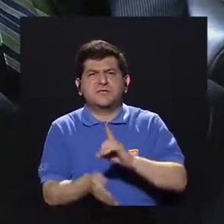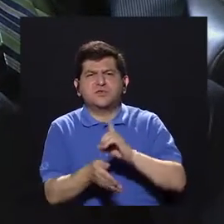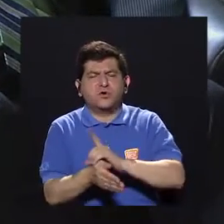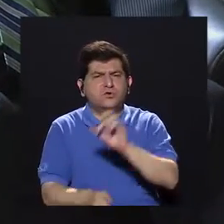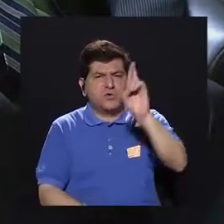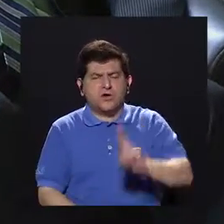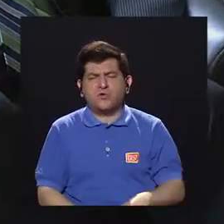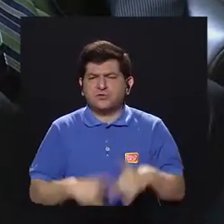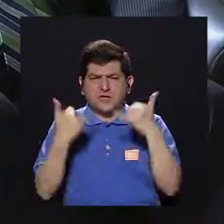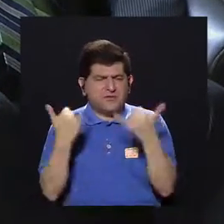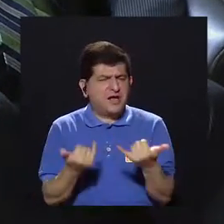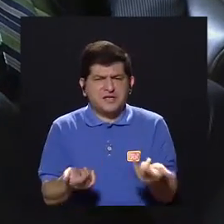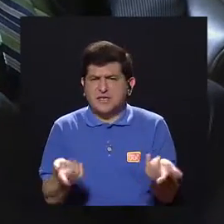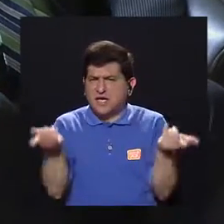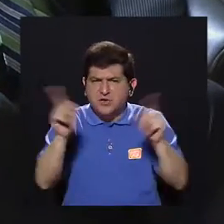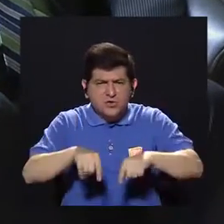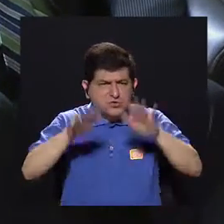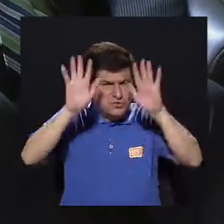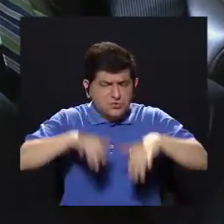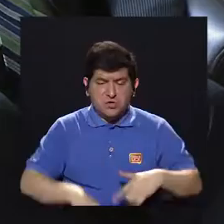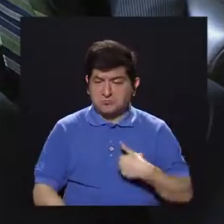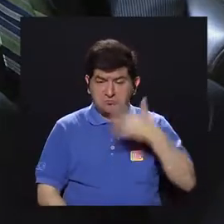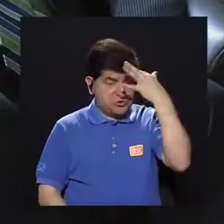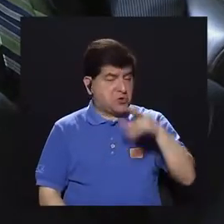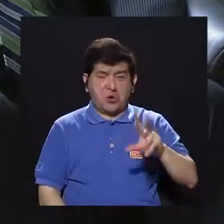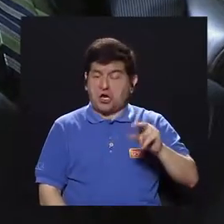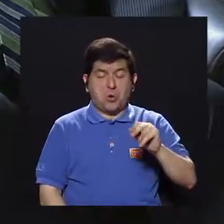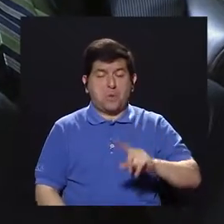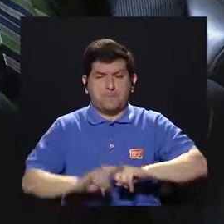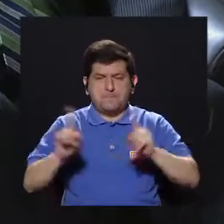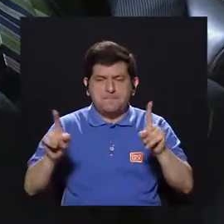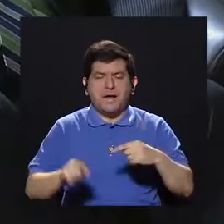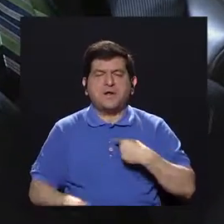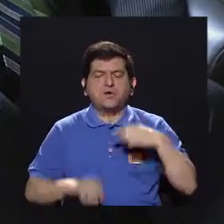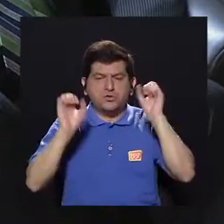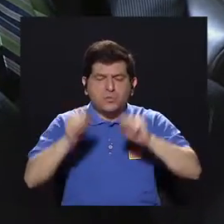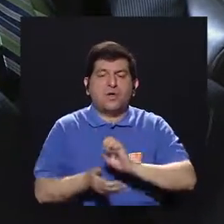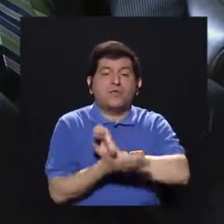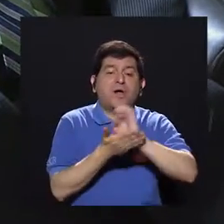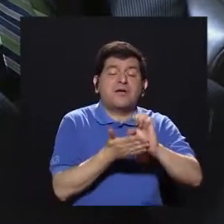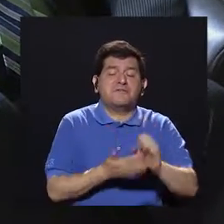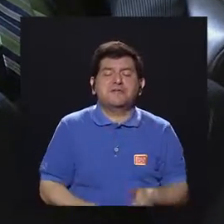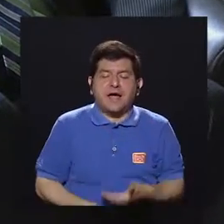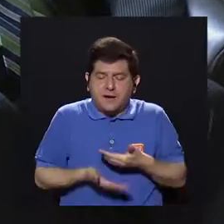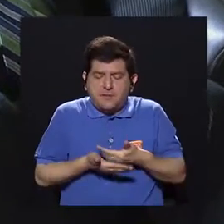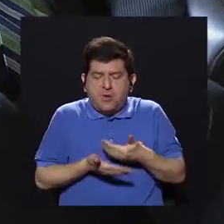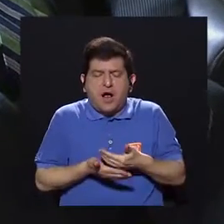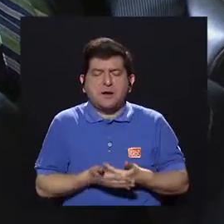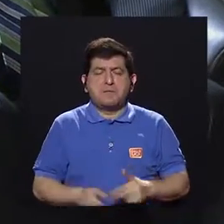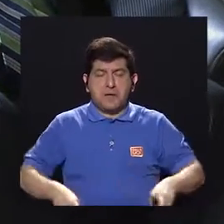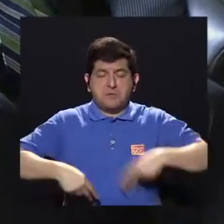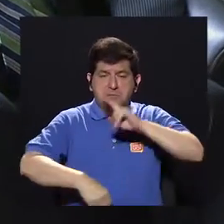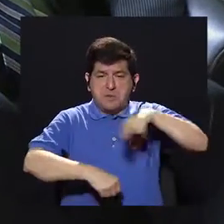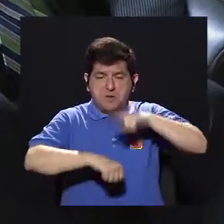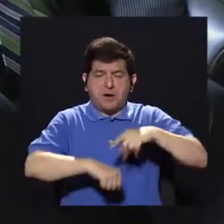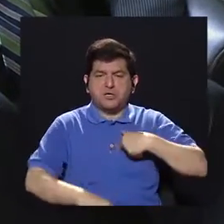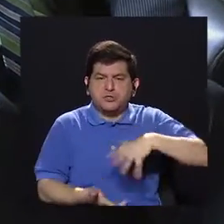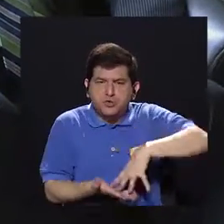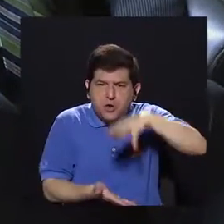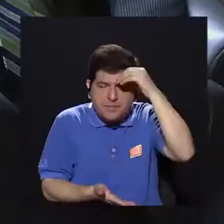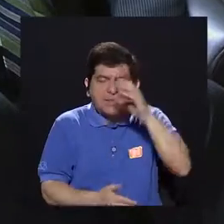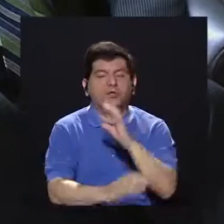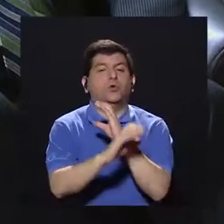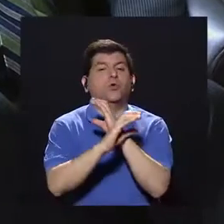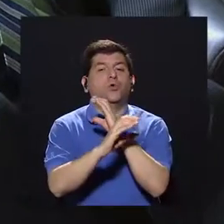dejar de llover, pero yo puedo dejar de mojarme y puedo llevar una vida normal si aprendo a tomar las precauciones, a llevar mi sombrilla, que puede ser